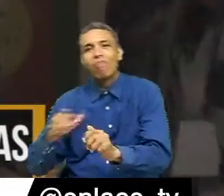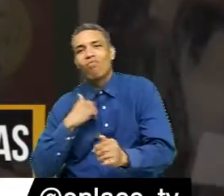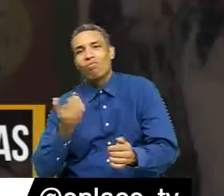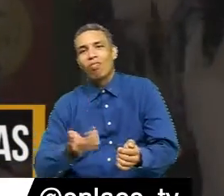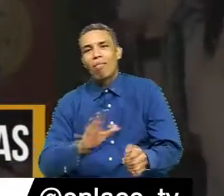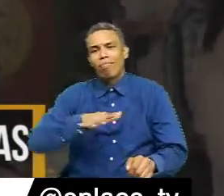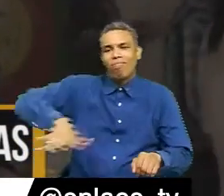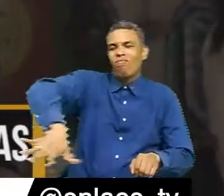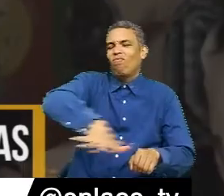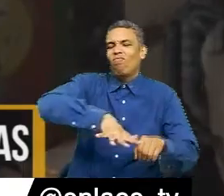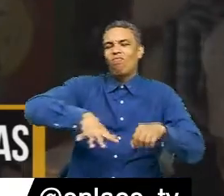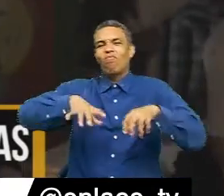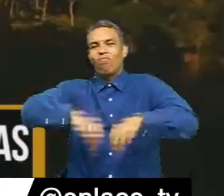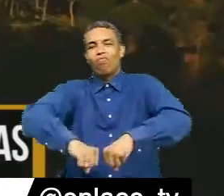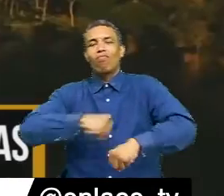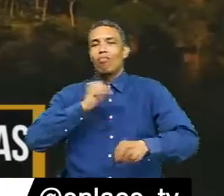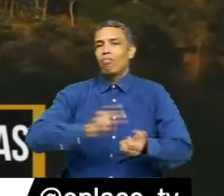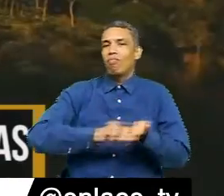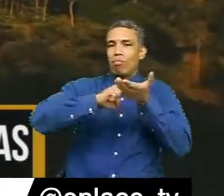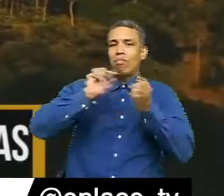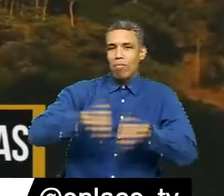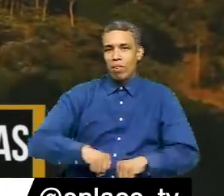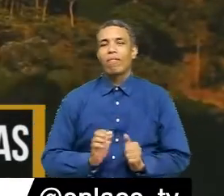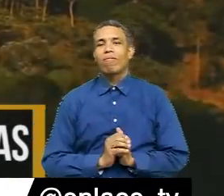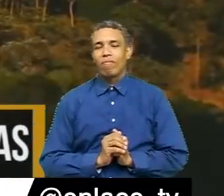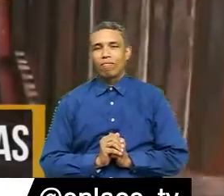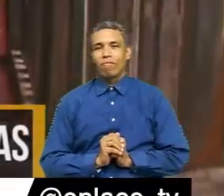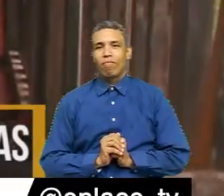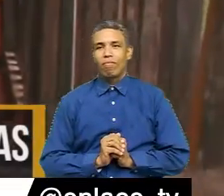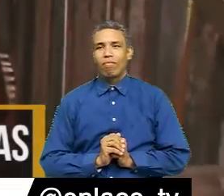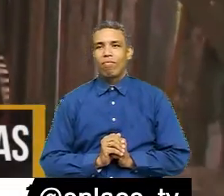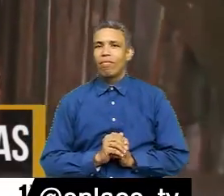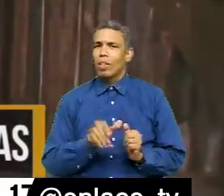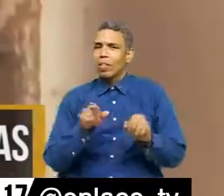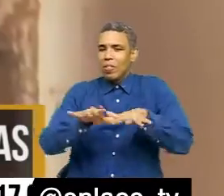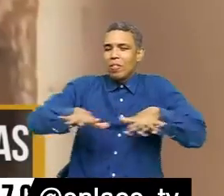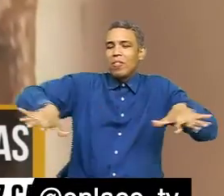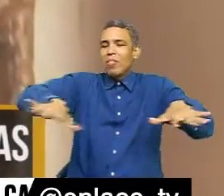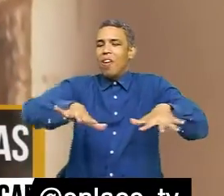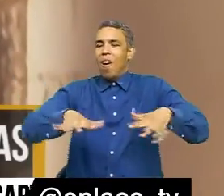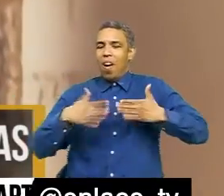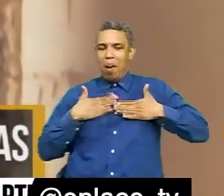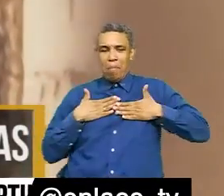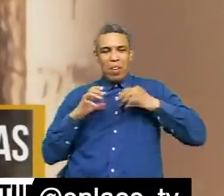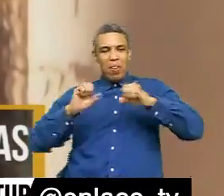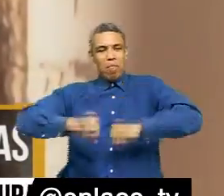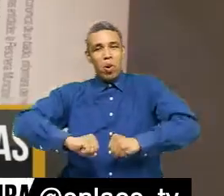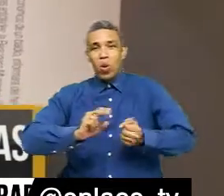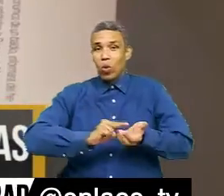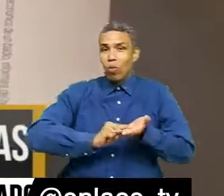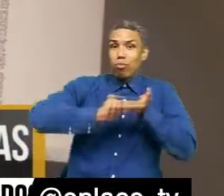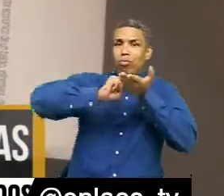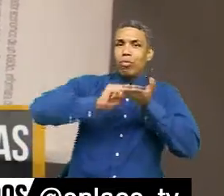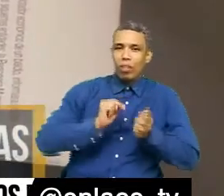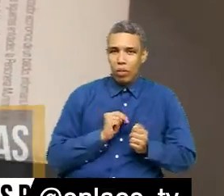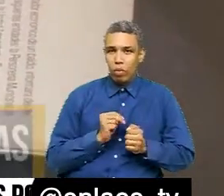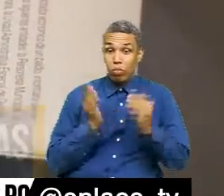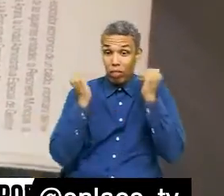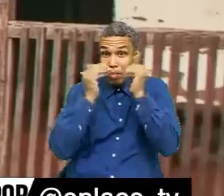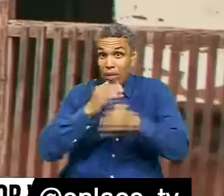con la decisión tanto para uno como para el otro. La experiencia de la Unidad de Restitución de Tierras, según el funcionario, ha sido vital para la época